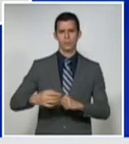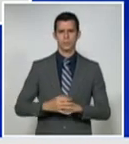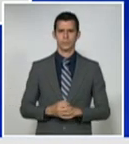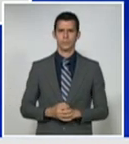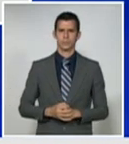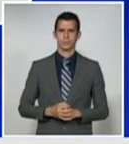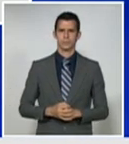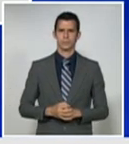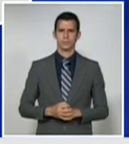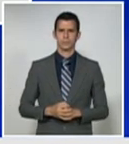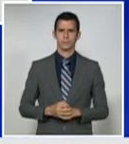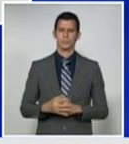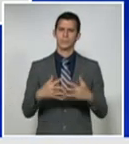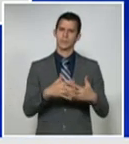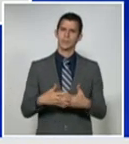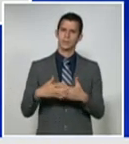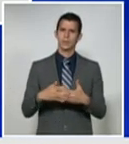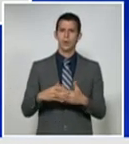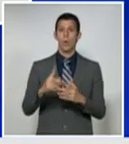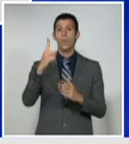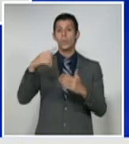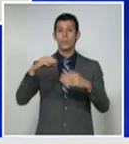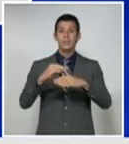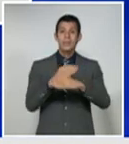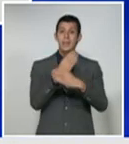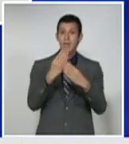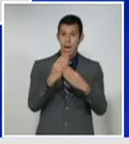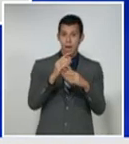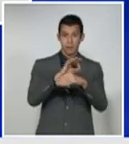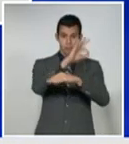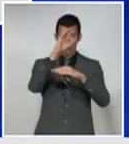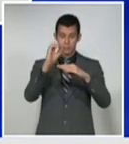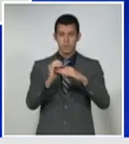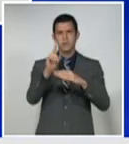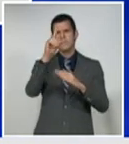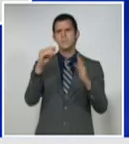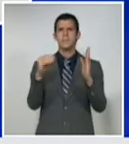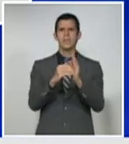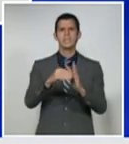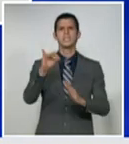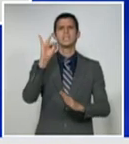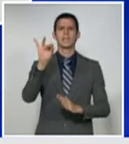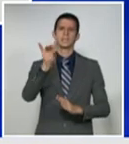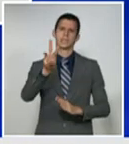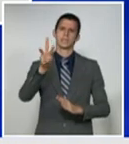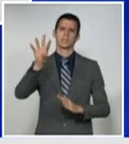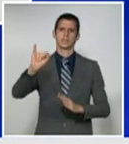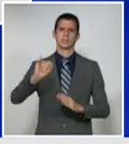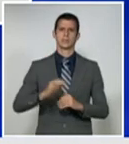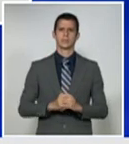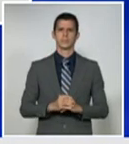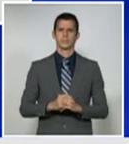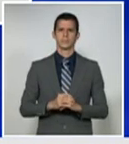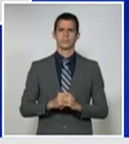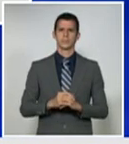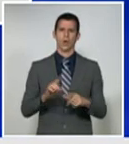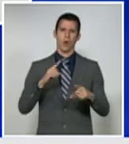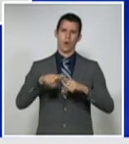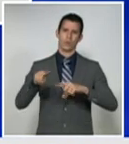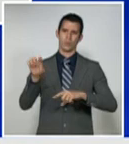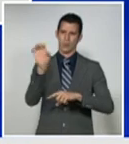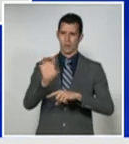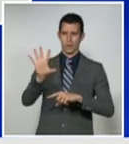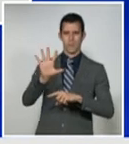1.736 en un día. Son cifras muy alarmantes. Francia, 897.